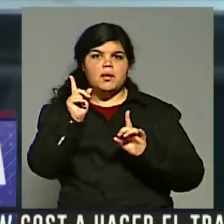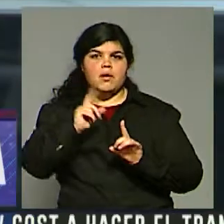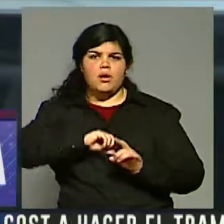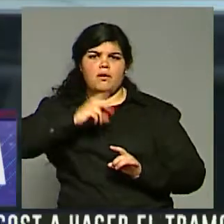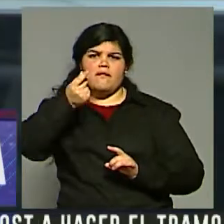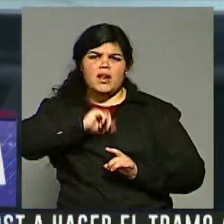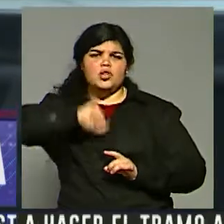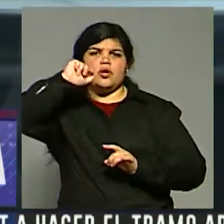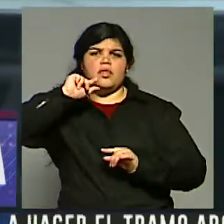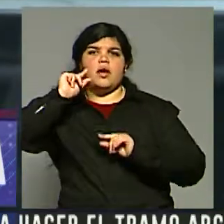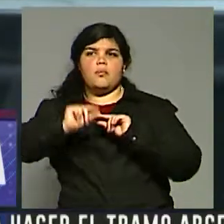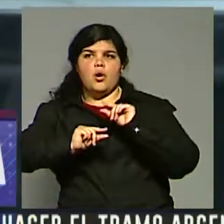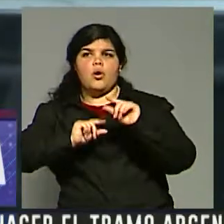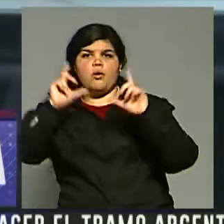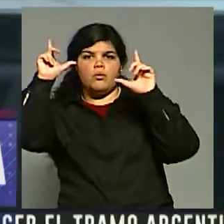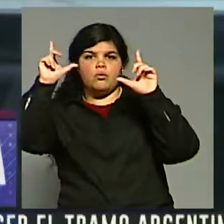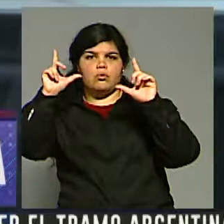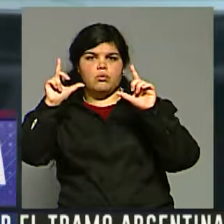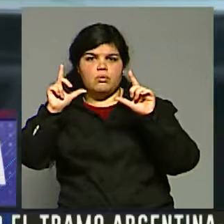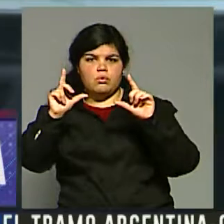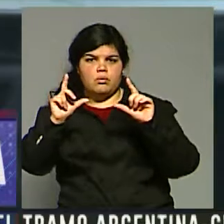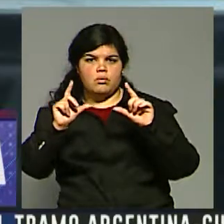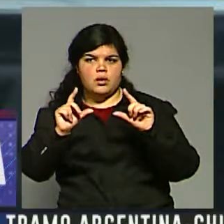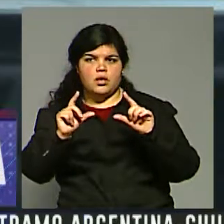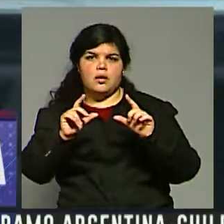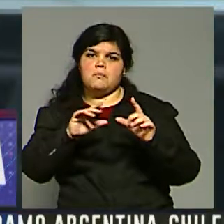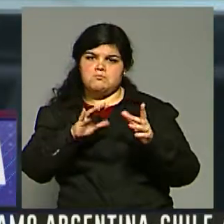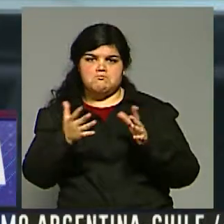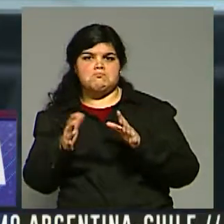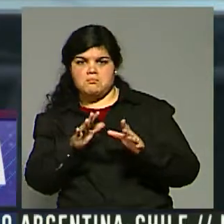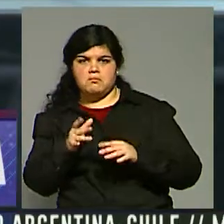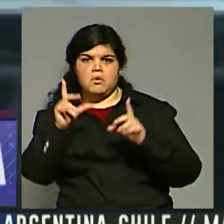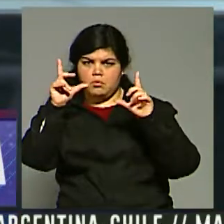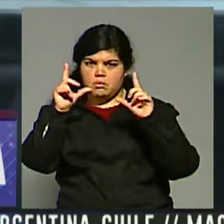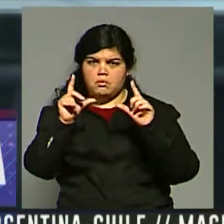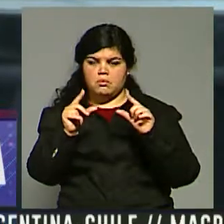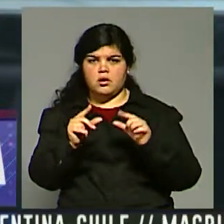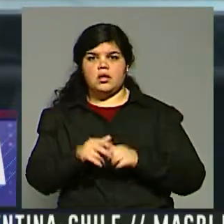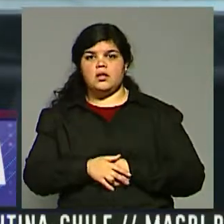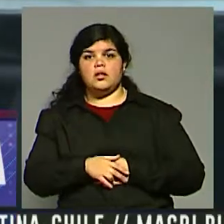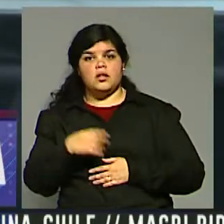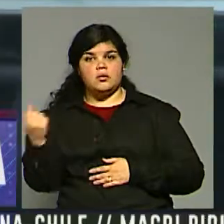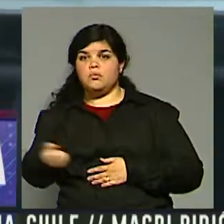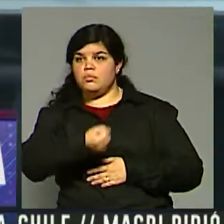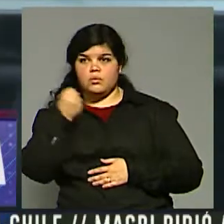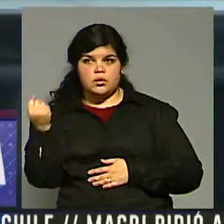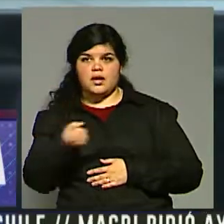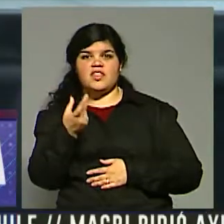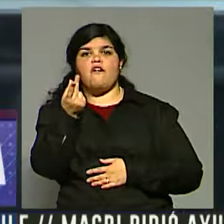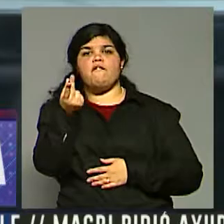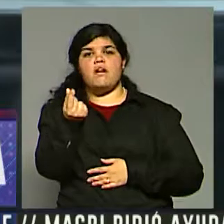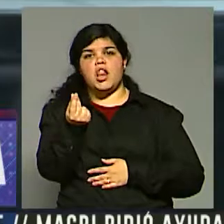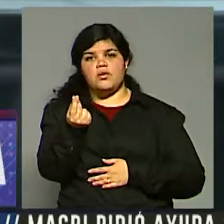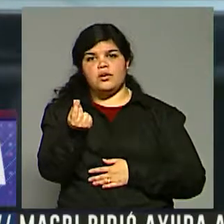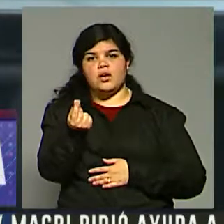descender paulatinamente a valores un poco más razonables. Siempre es importante, más allá de que los valores